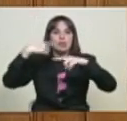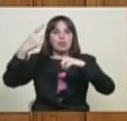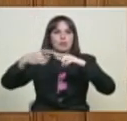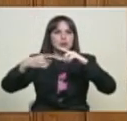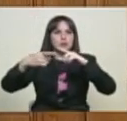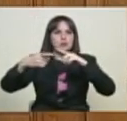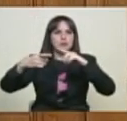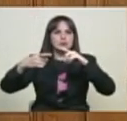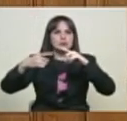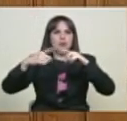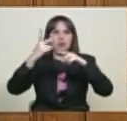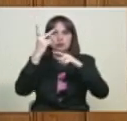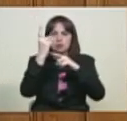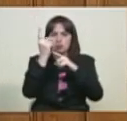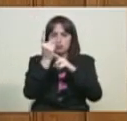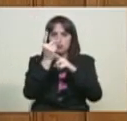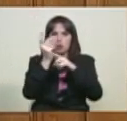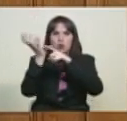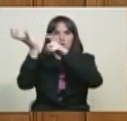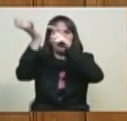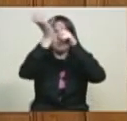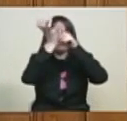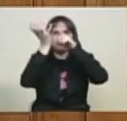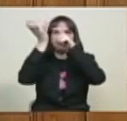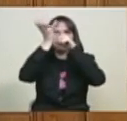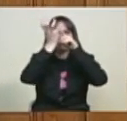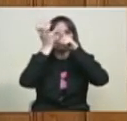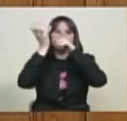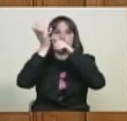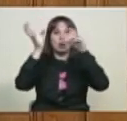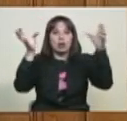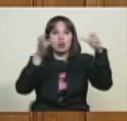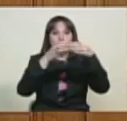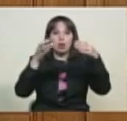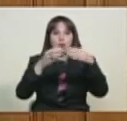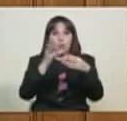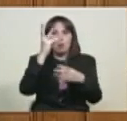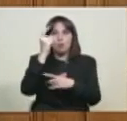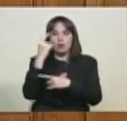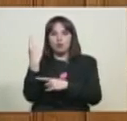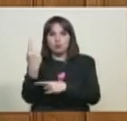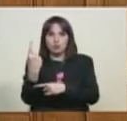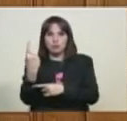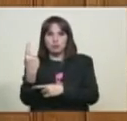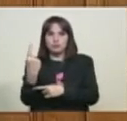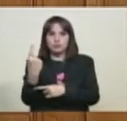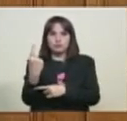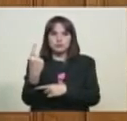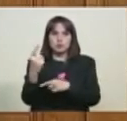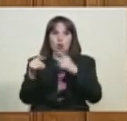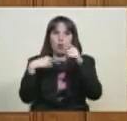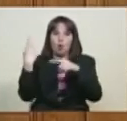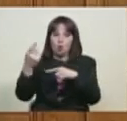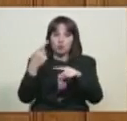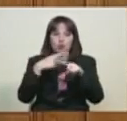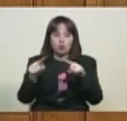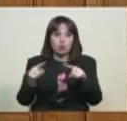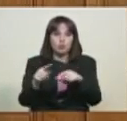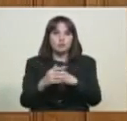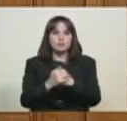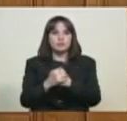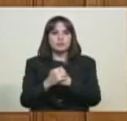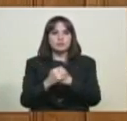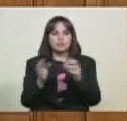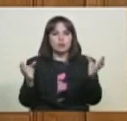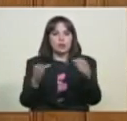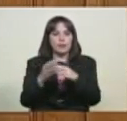Paralelamente, hay un segundo dron que es levantado por el grupo número uno. Otro dron por